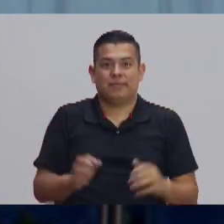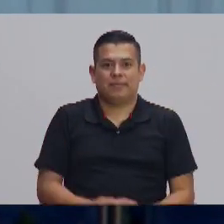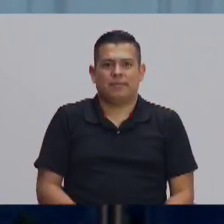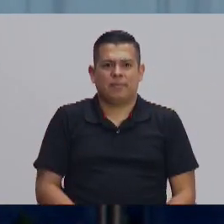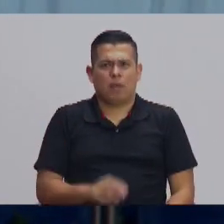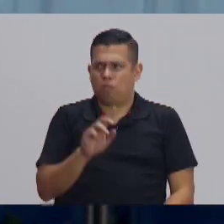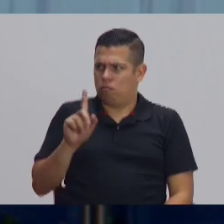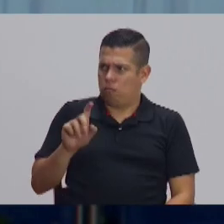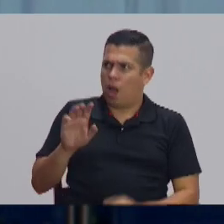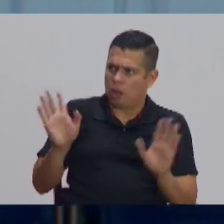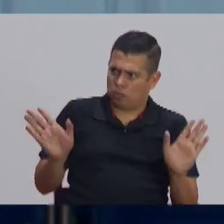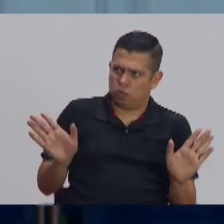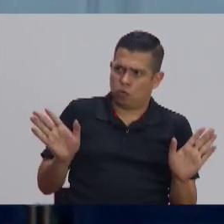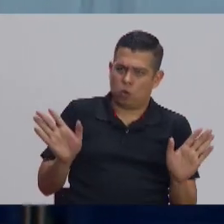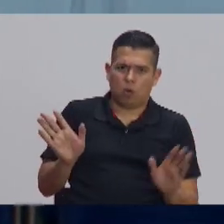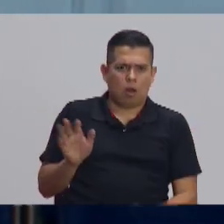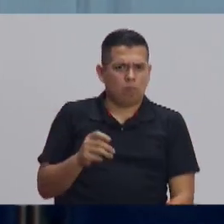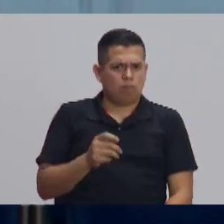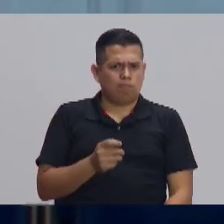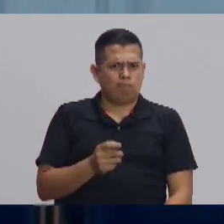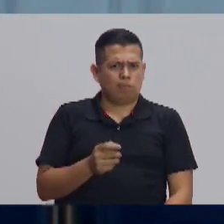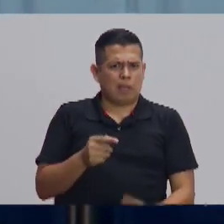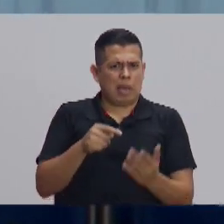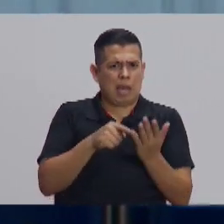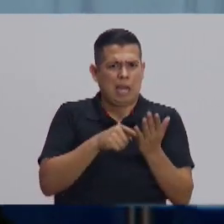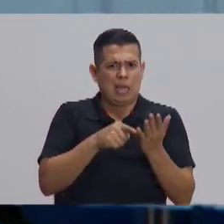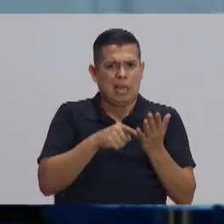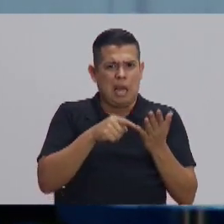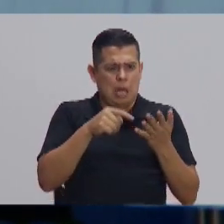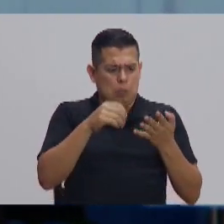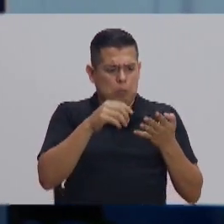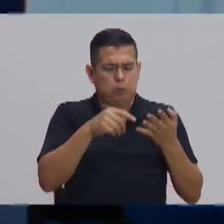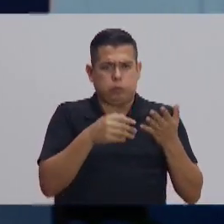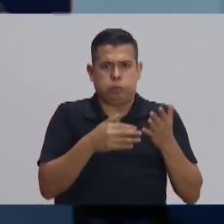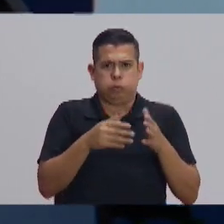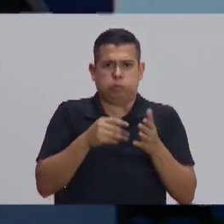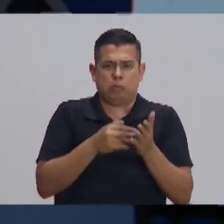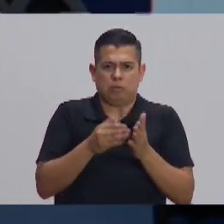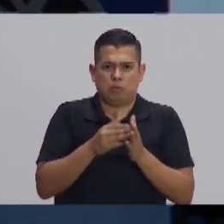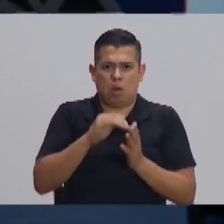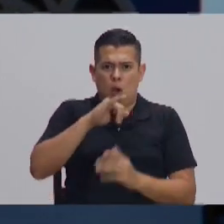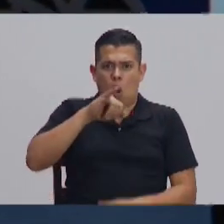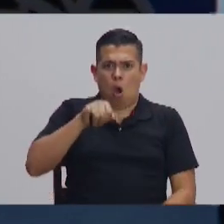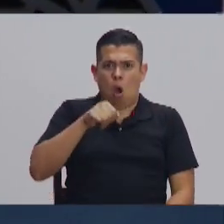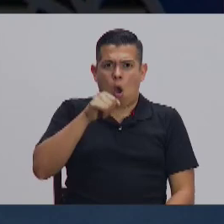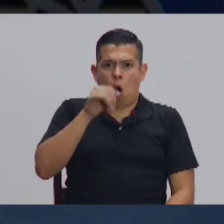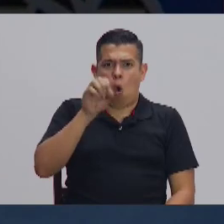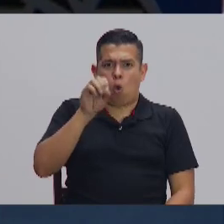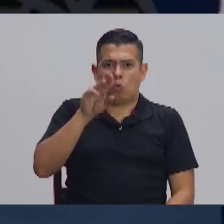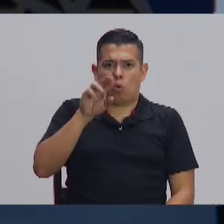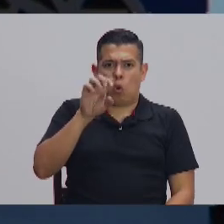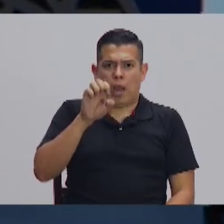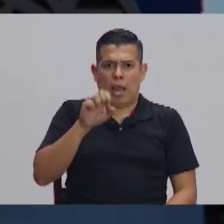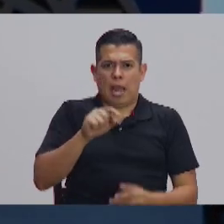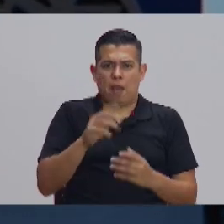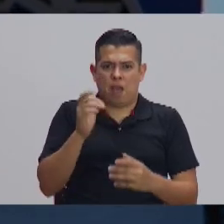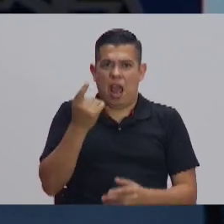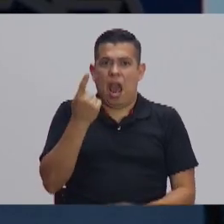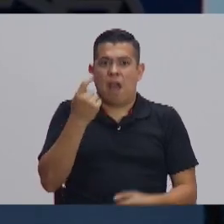a cristo pero si apenas vamos por su hermana para ti no hemos llevado a mateo